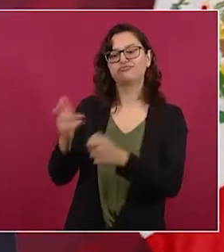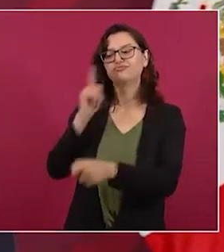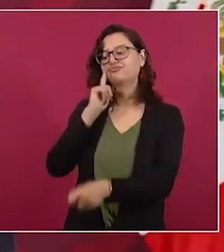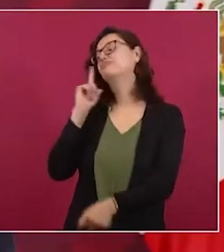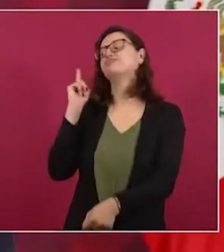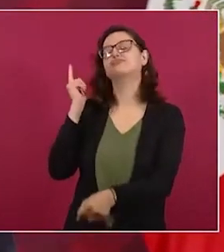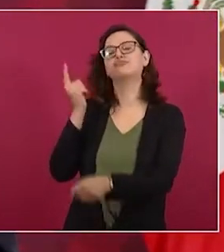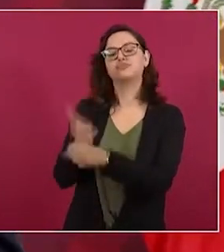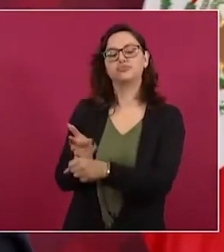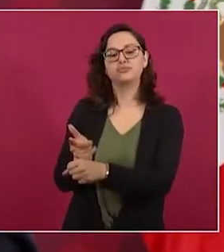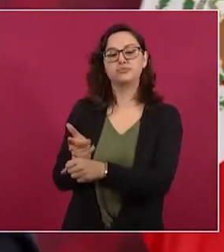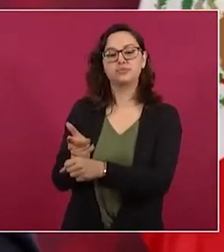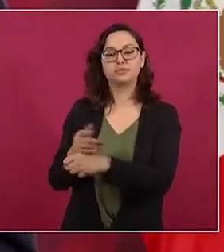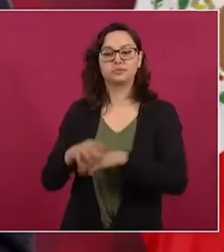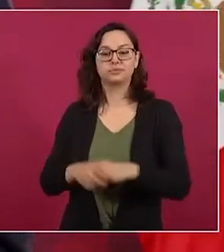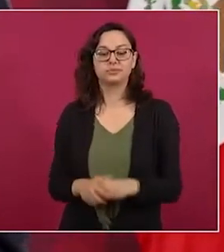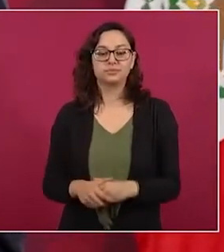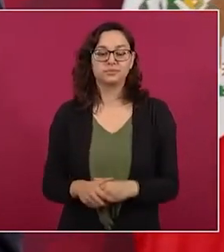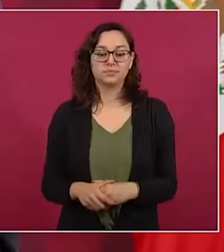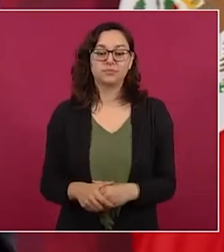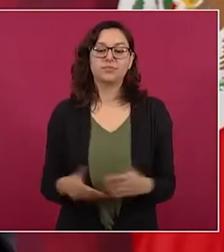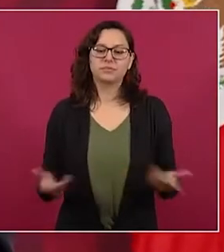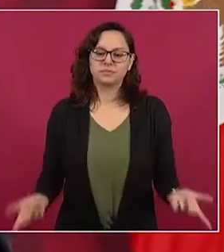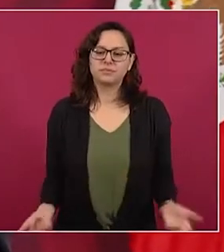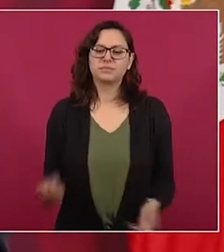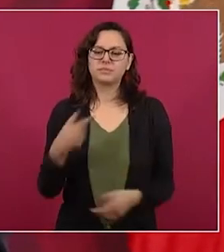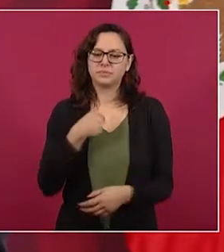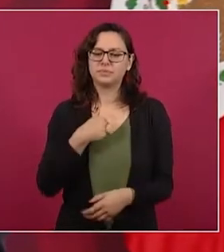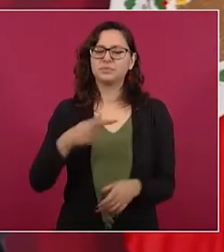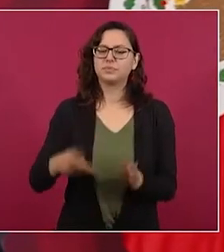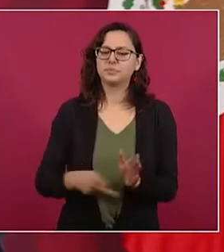Ya les he contado, pero ayuda mucho